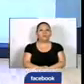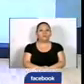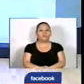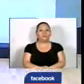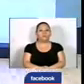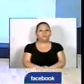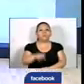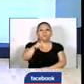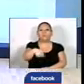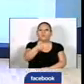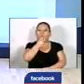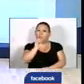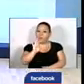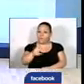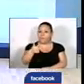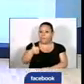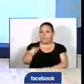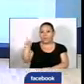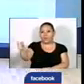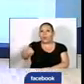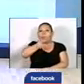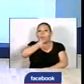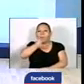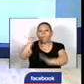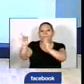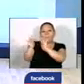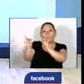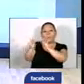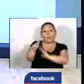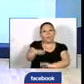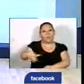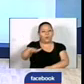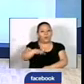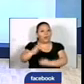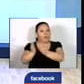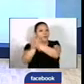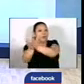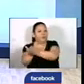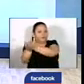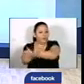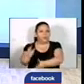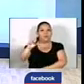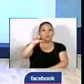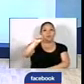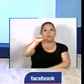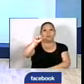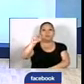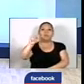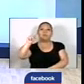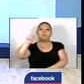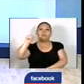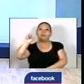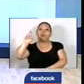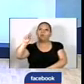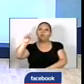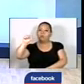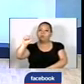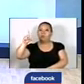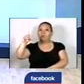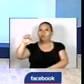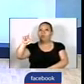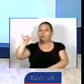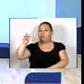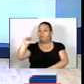Bien, a continuación, una de nuestras aliadas allá en Santa Rosa de Lima, en el Departamento de la Unión, nos presenta las recomendaciones que hay que tomar